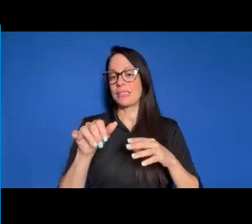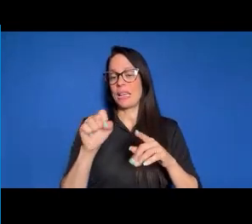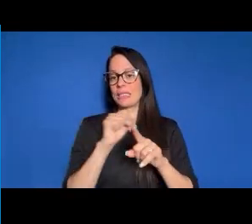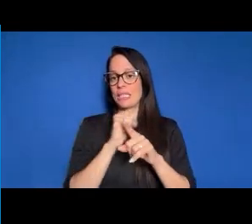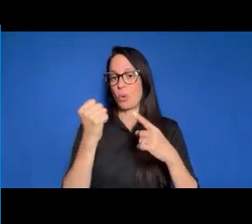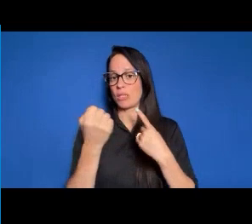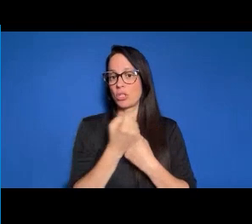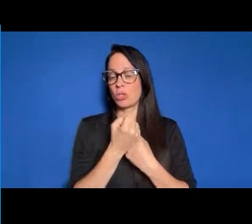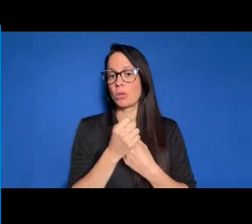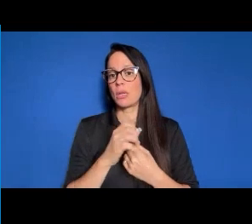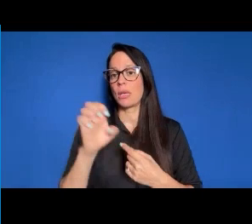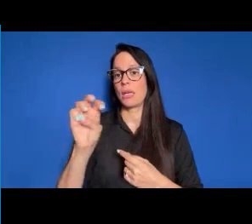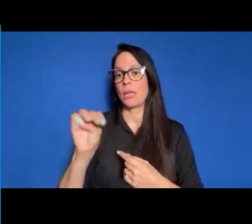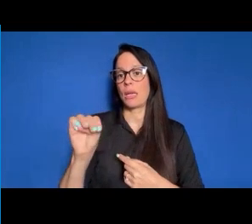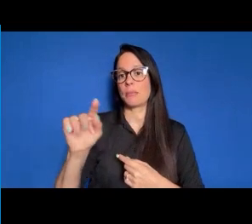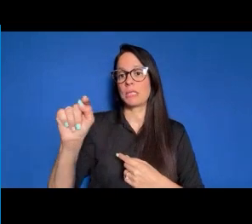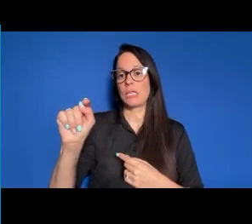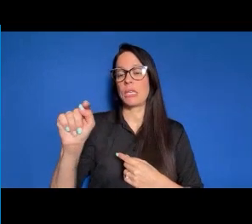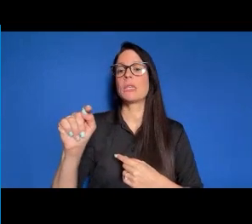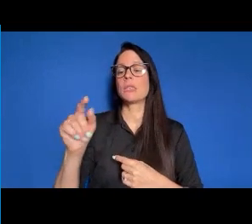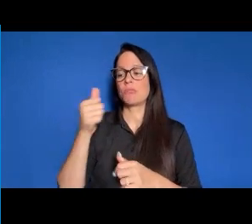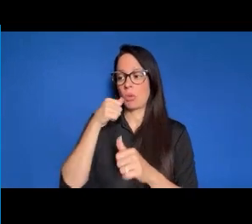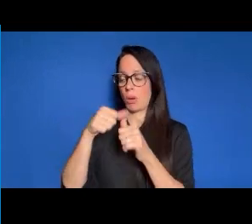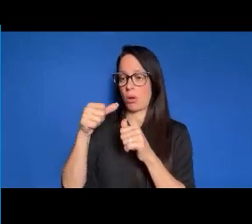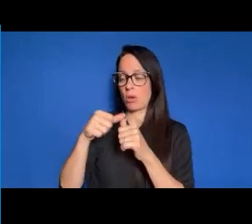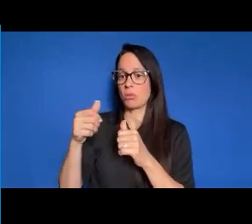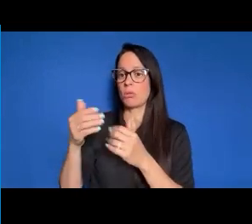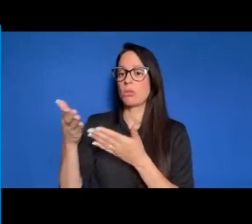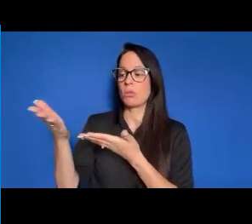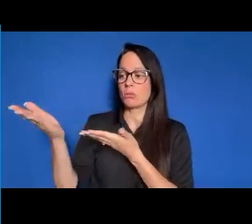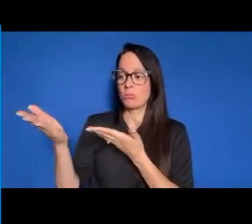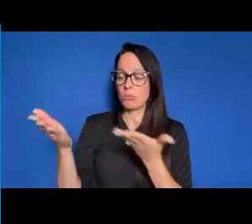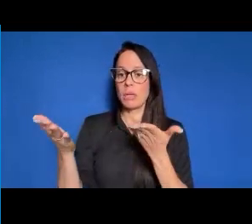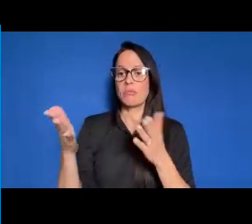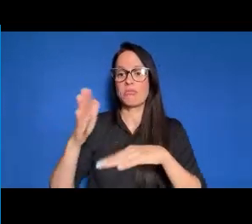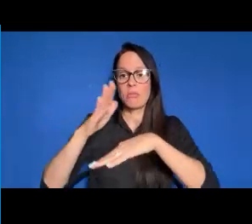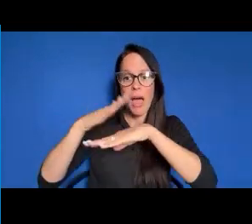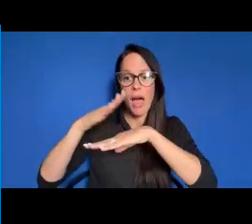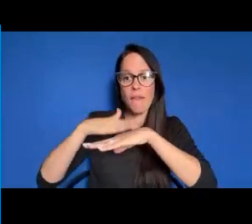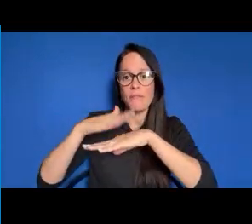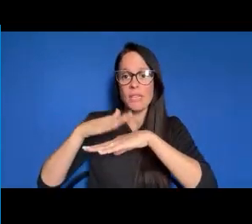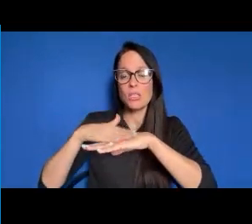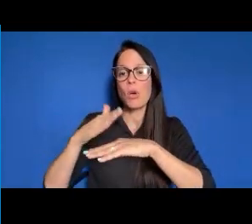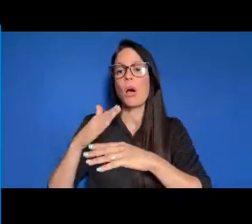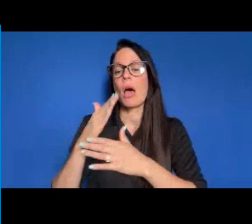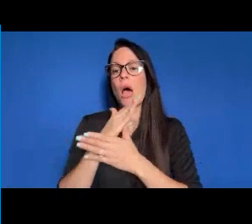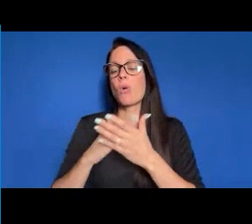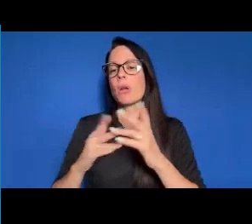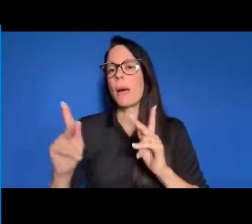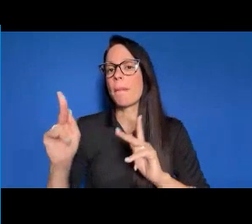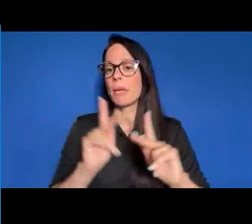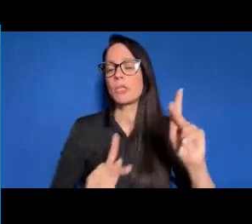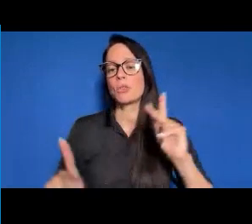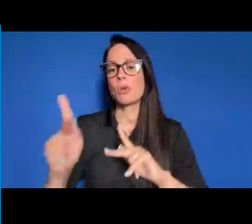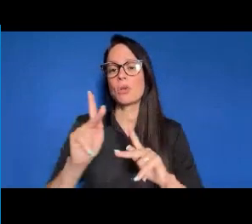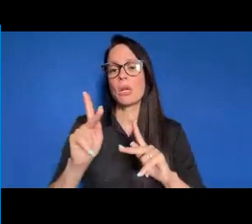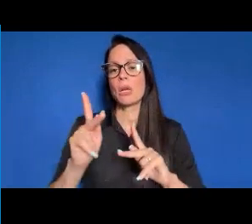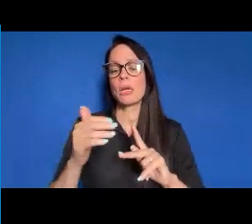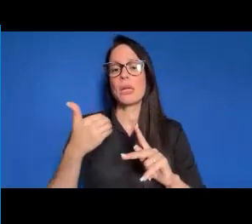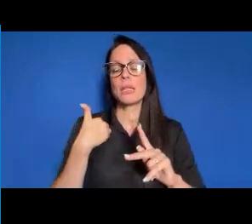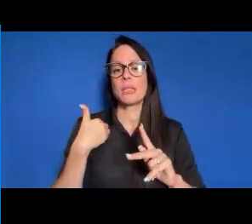en una ocasión, donde se levanta alguna bandera porque estas personas tengan algún tipo de trastorno por